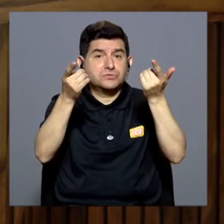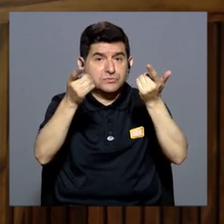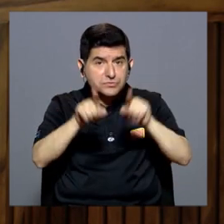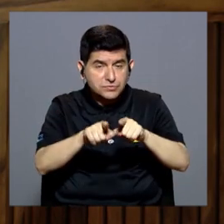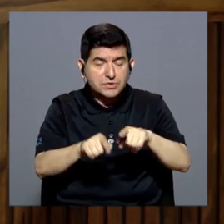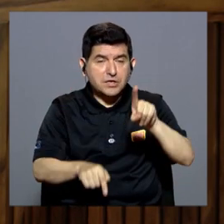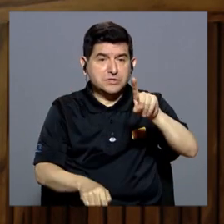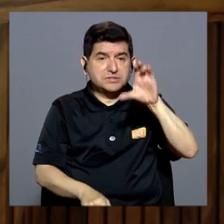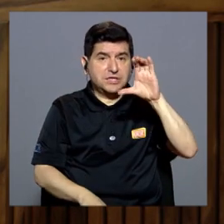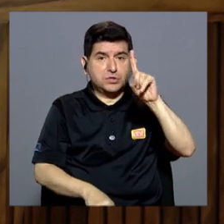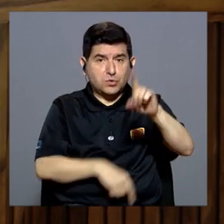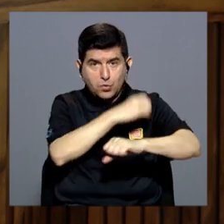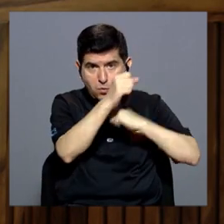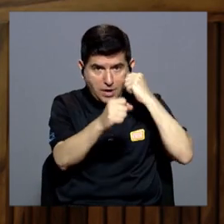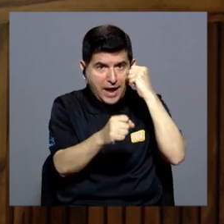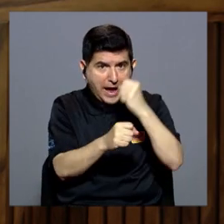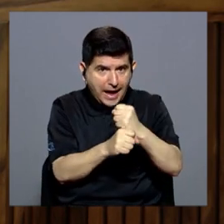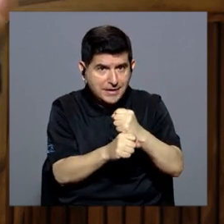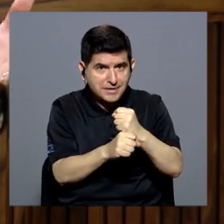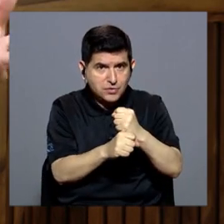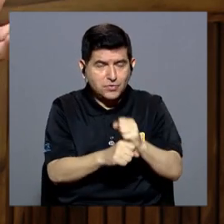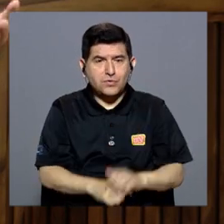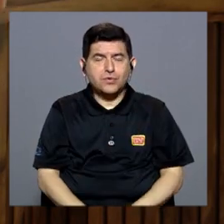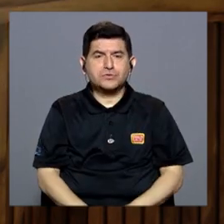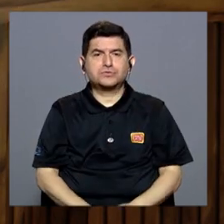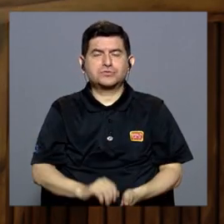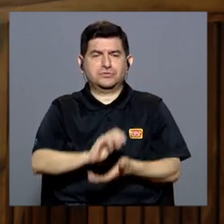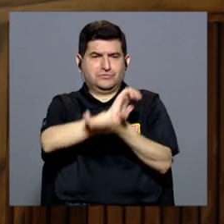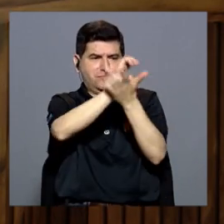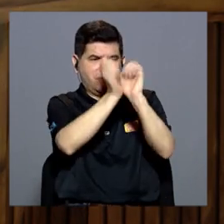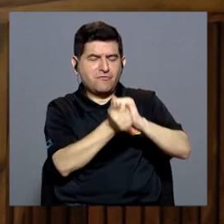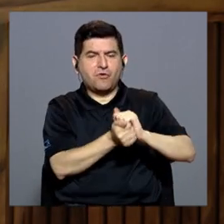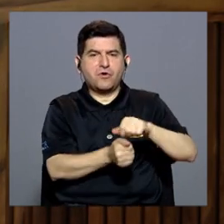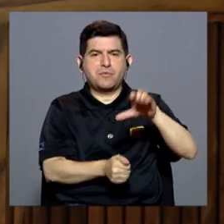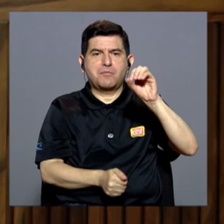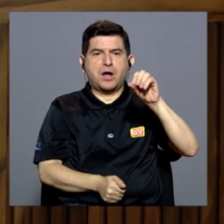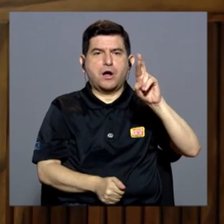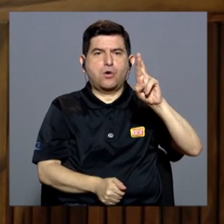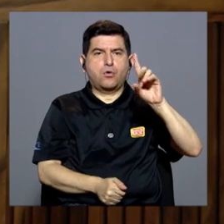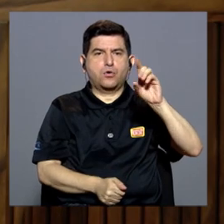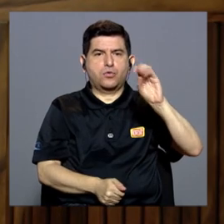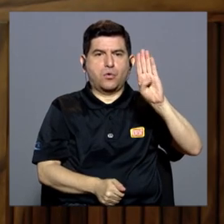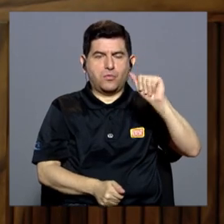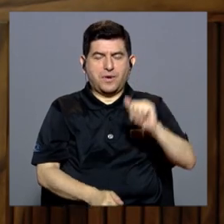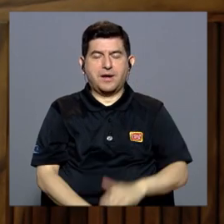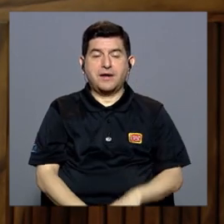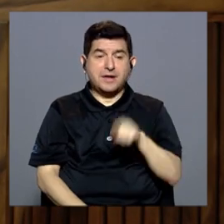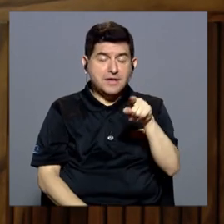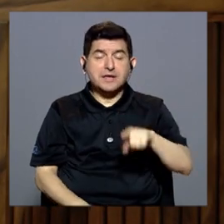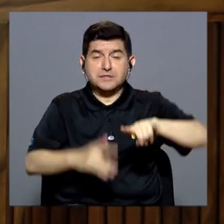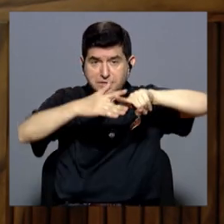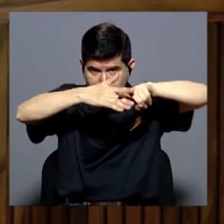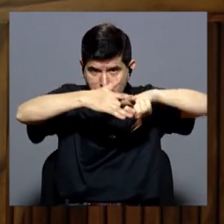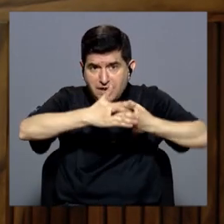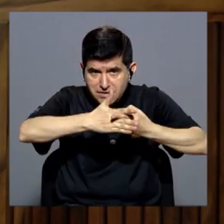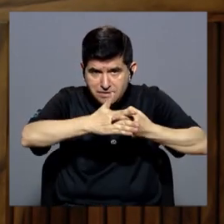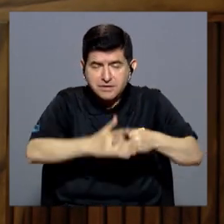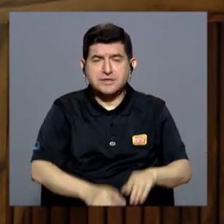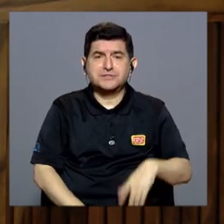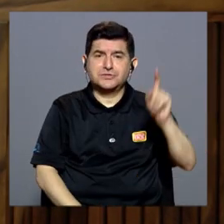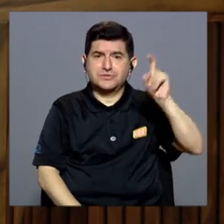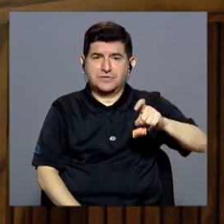estamos a los 101 años de la reforma de Córdoba. Gracias. Y esa reforma en sus principios tiene que